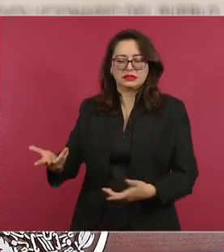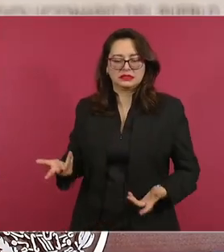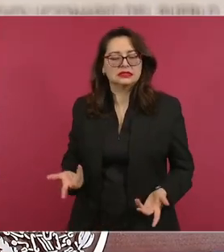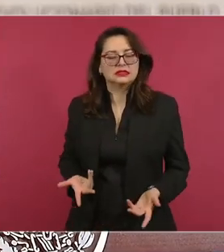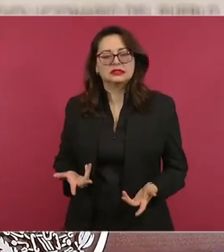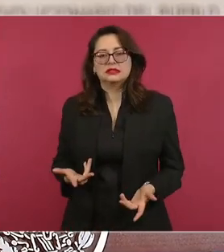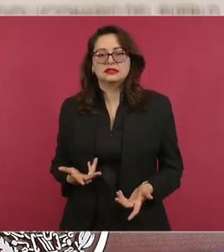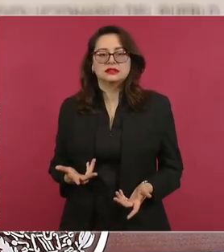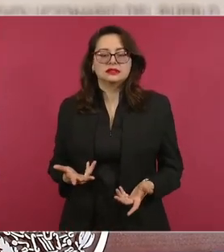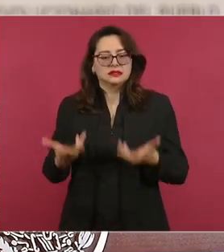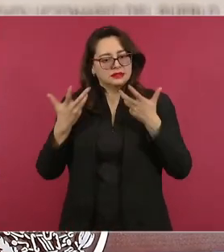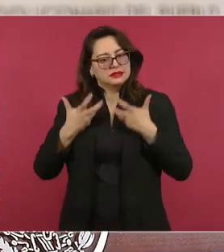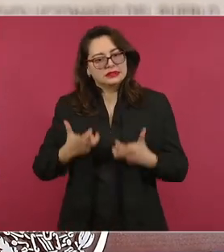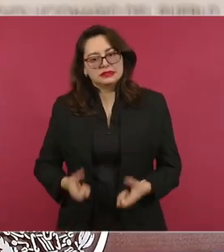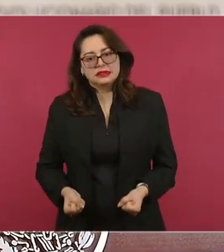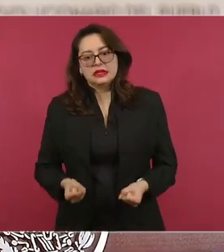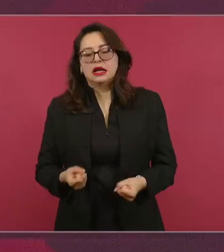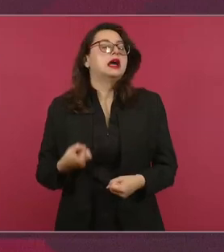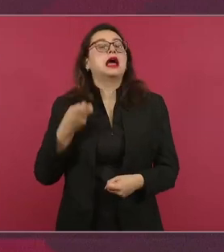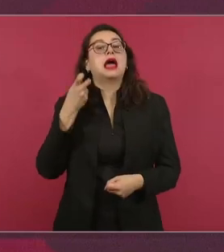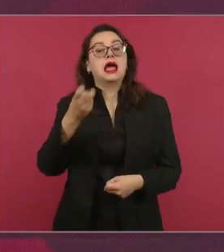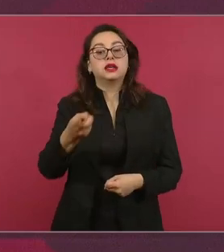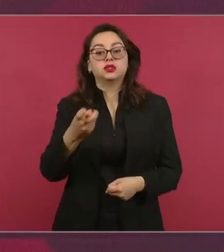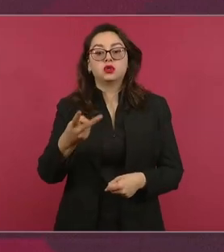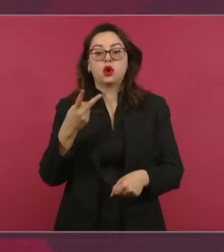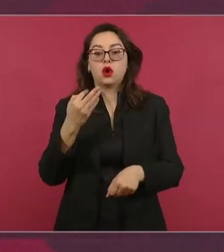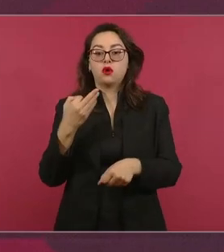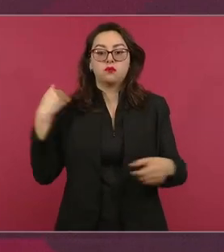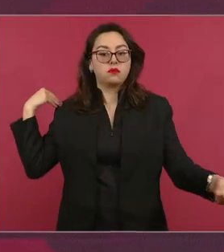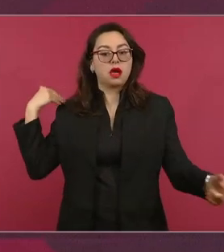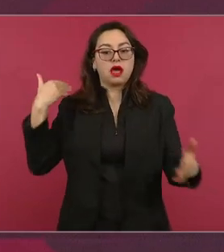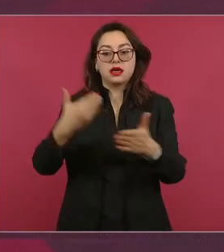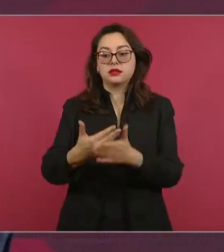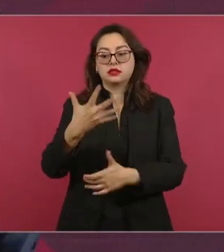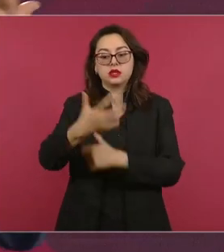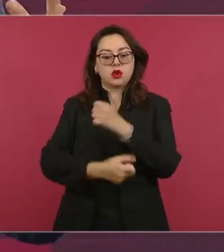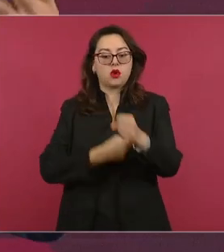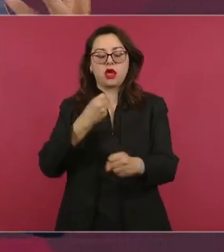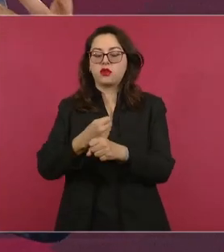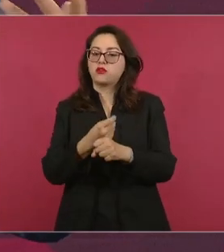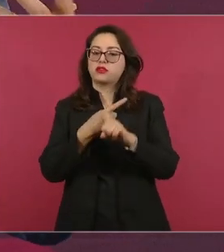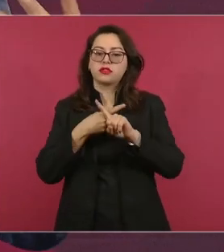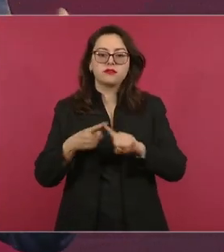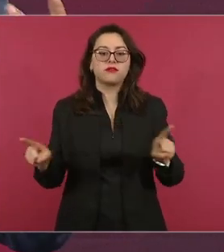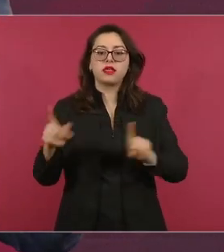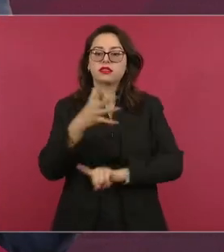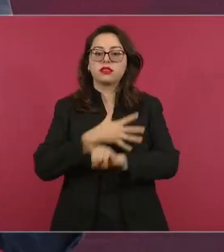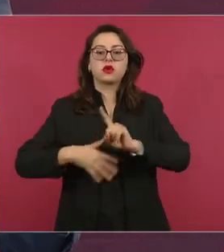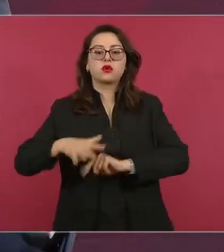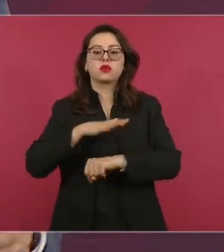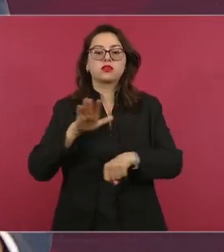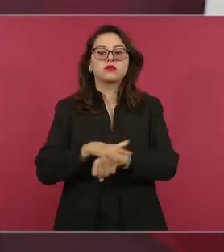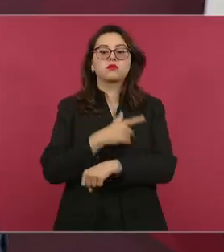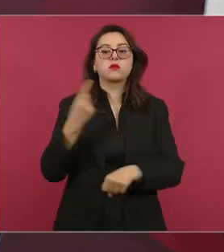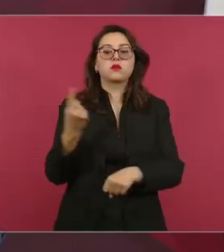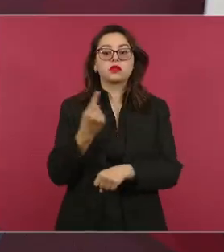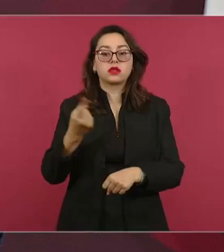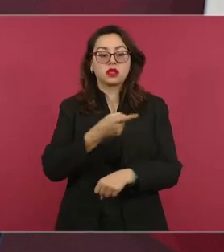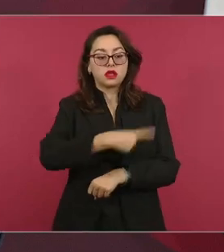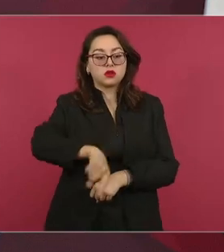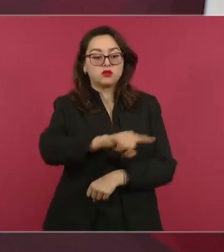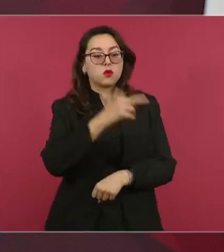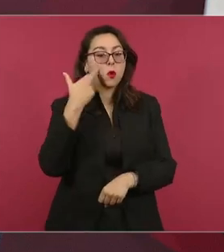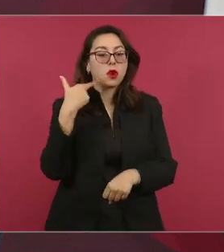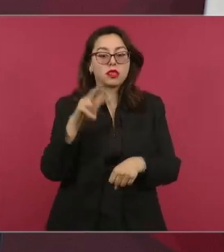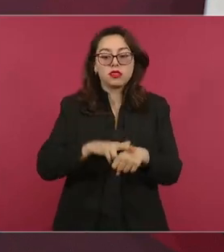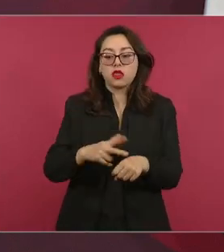tienen apoyo de la gente, porque el pueblo está recibiendo ahora lo que por derecho